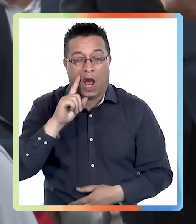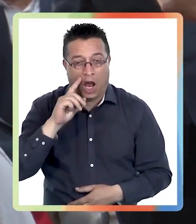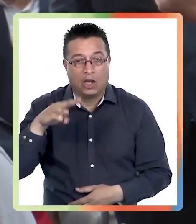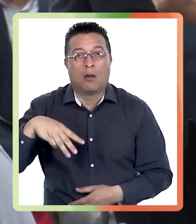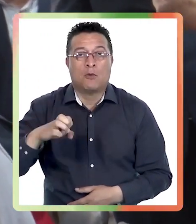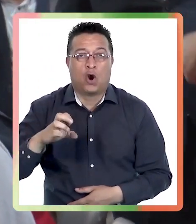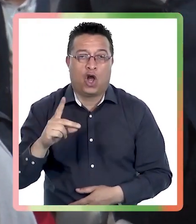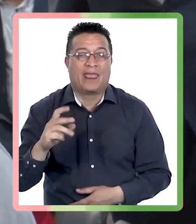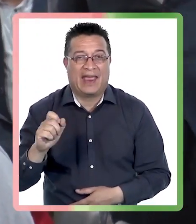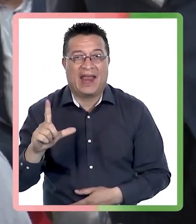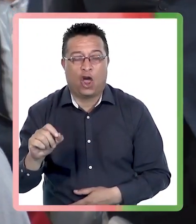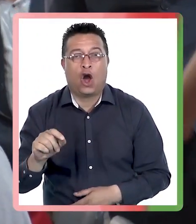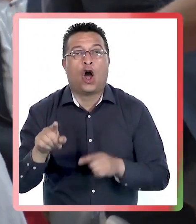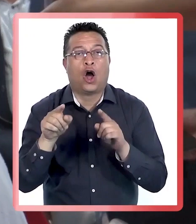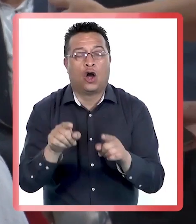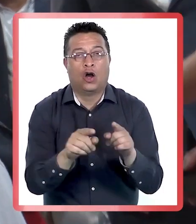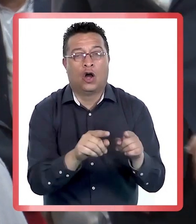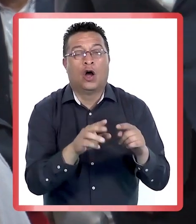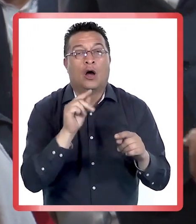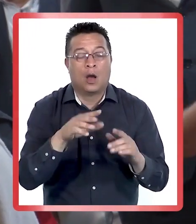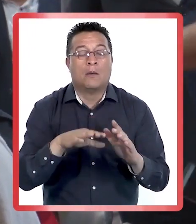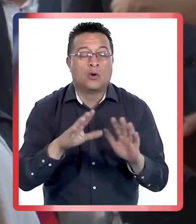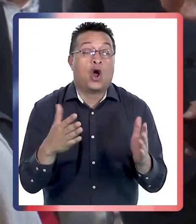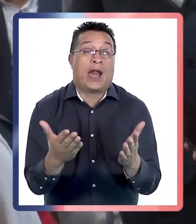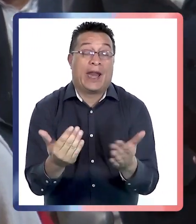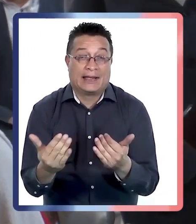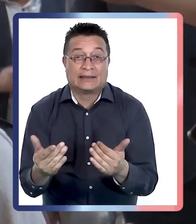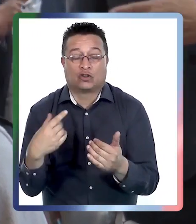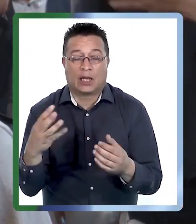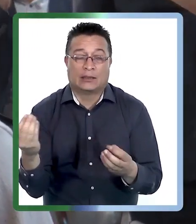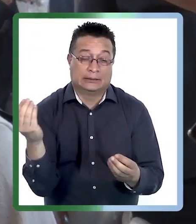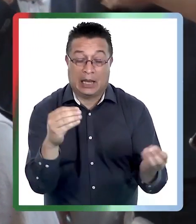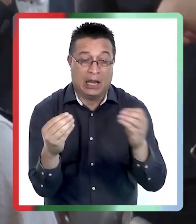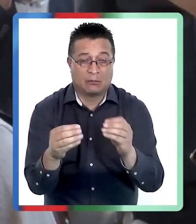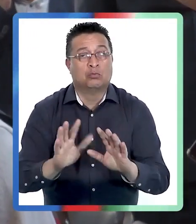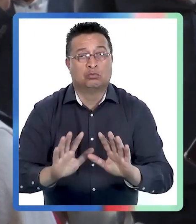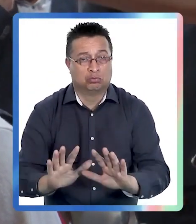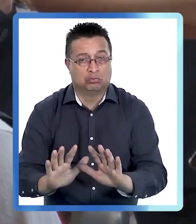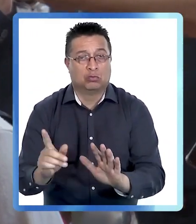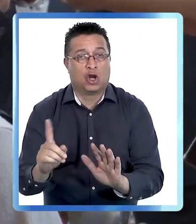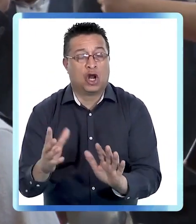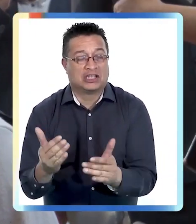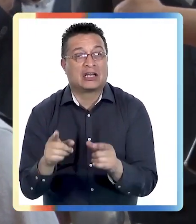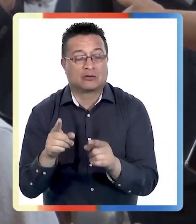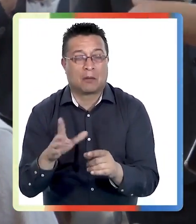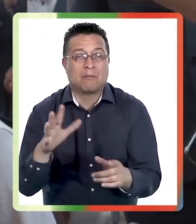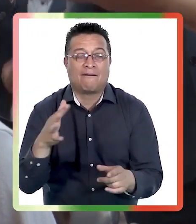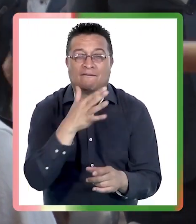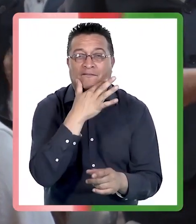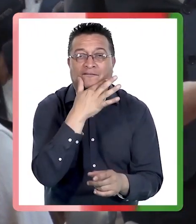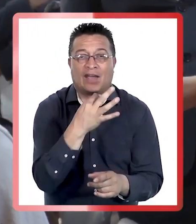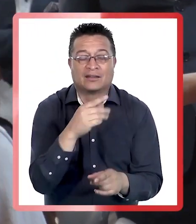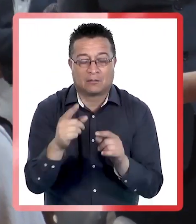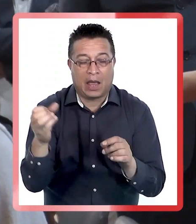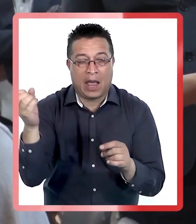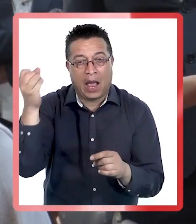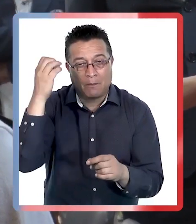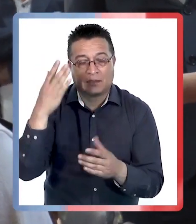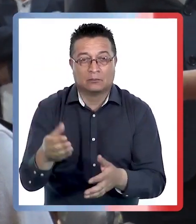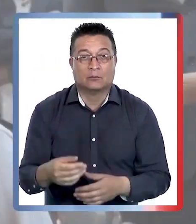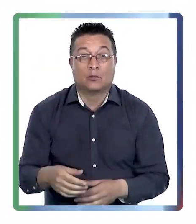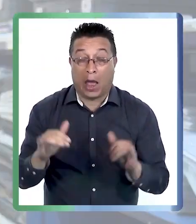pero ahora tenemos los modelos y no no va a ser tan necesario armarlos y va a ser más fácil